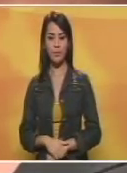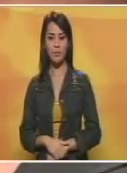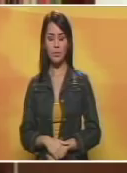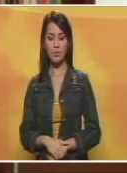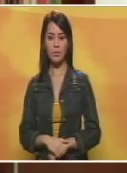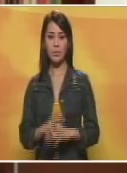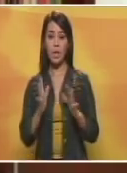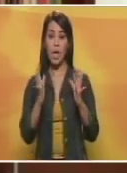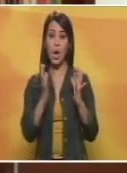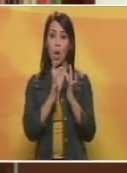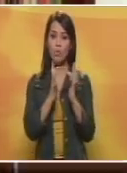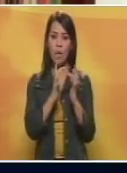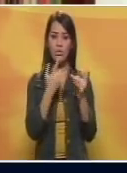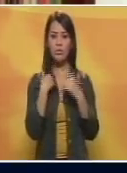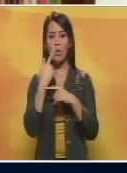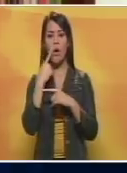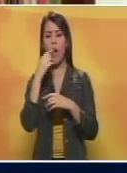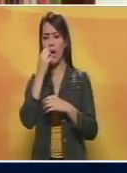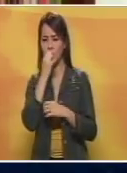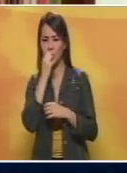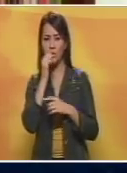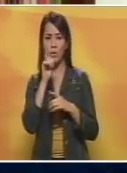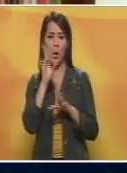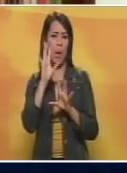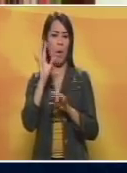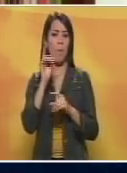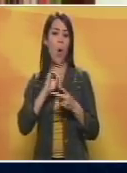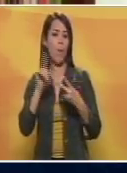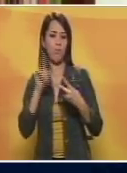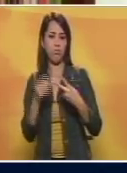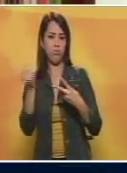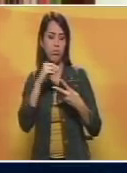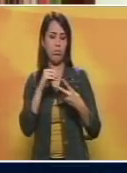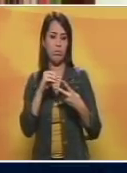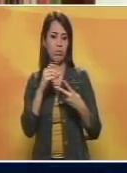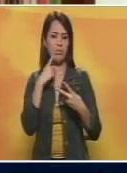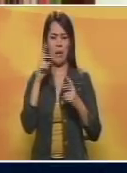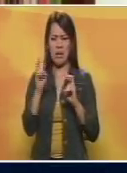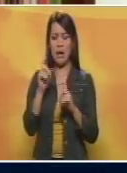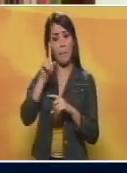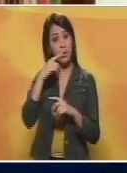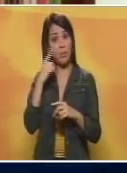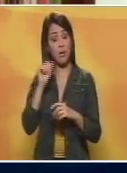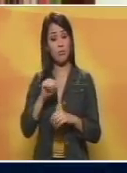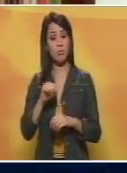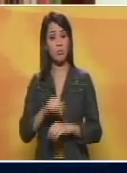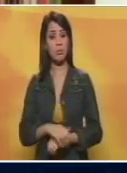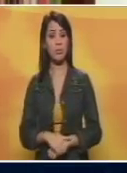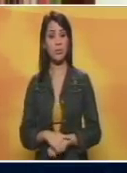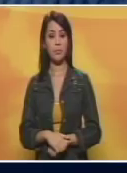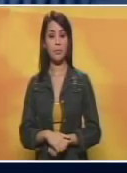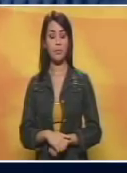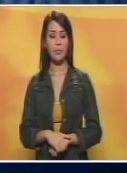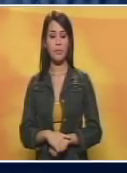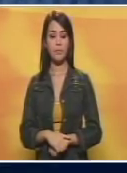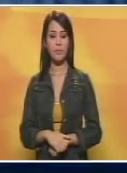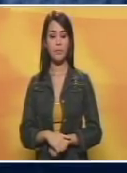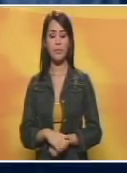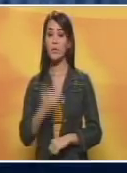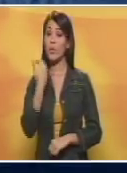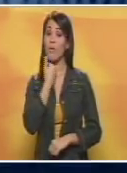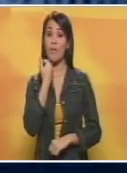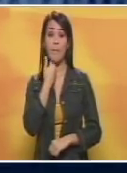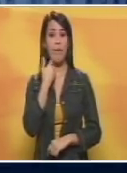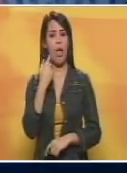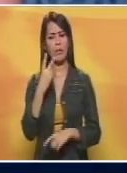cualquier contacto con saliva un estornudo podría también transmitirlo y cosas también más raras pero que también puede ocurrir por él mismo de la misma sangre o el cem ya no es una